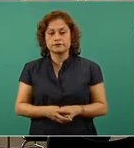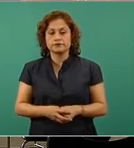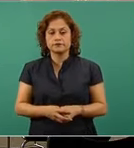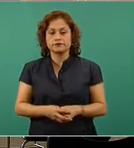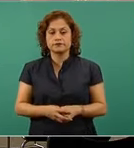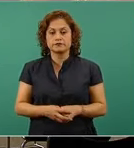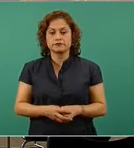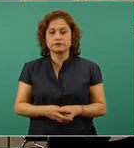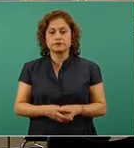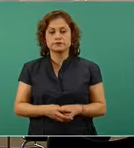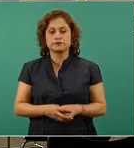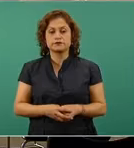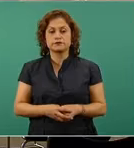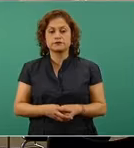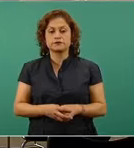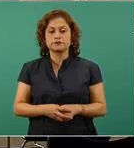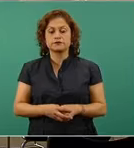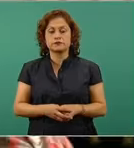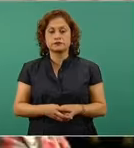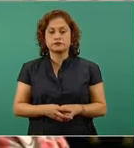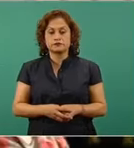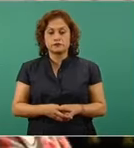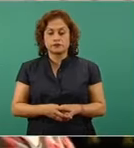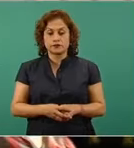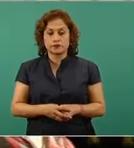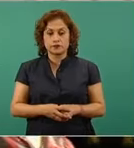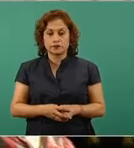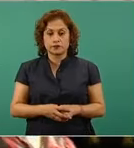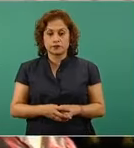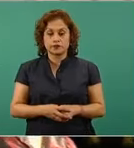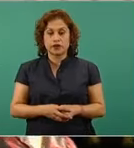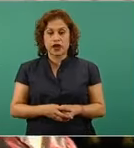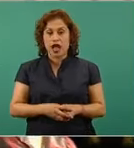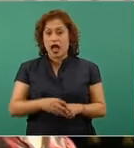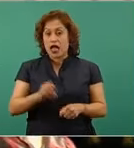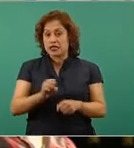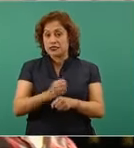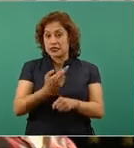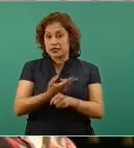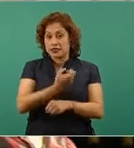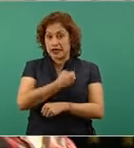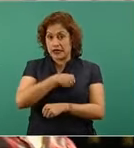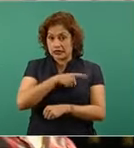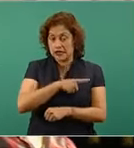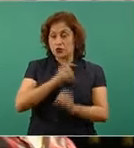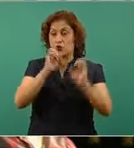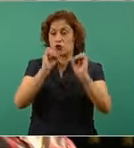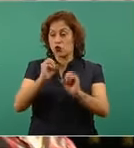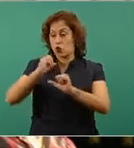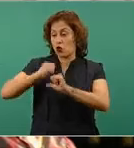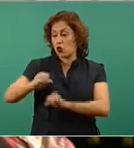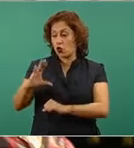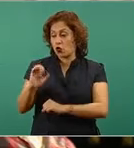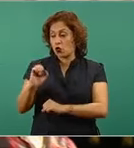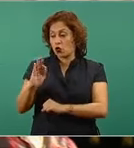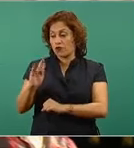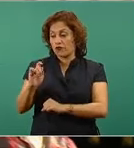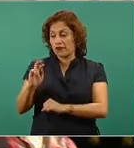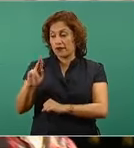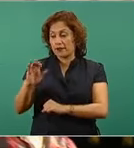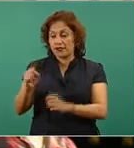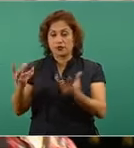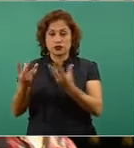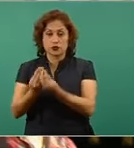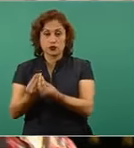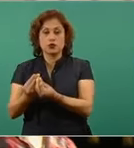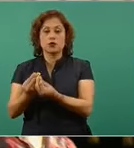han ustedes, la Secretaría de Salud o la COFEPRIS ha clausurado en conjunto con el trabajo con la Profeco,